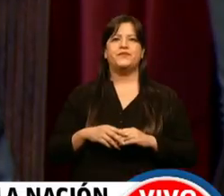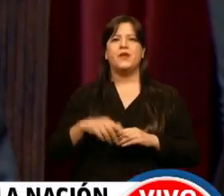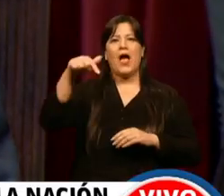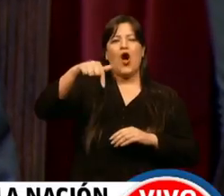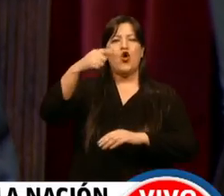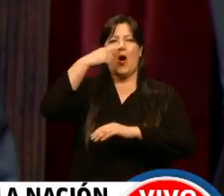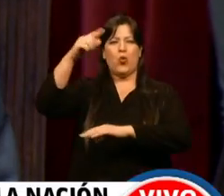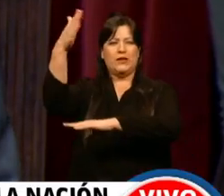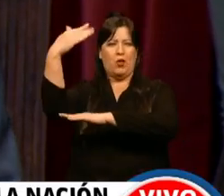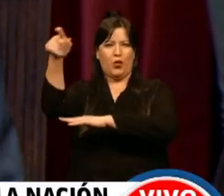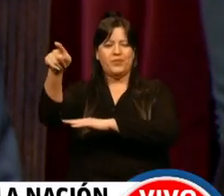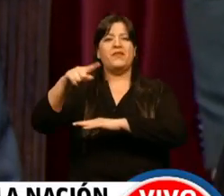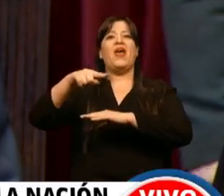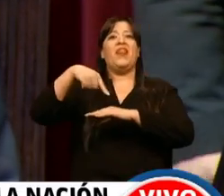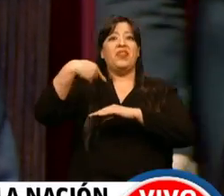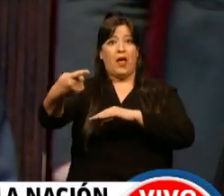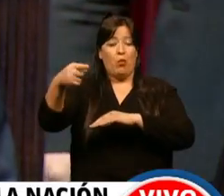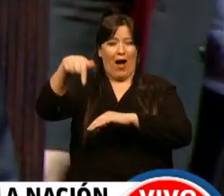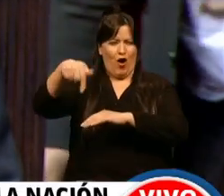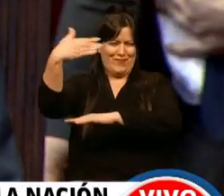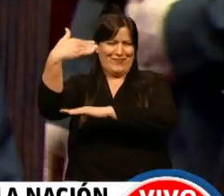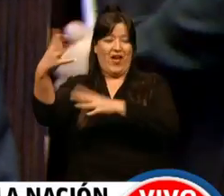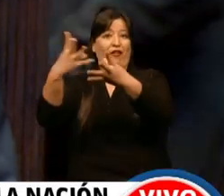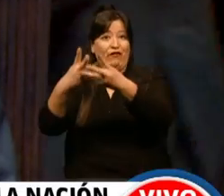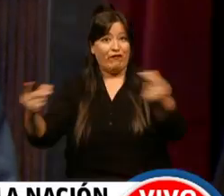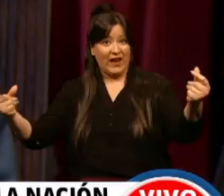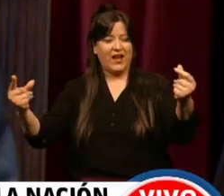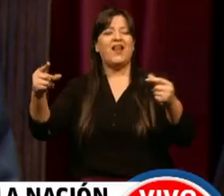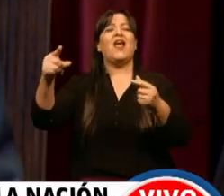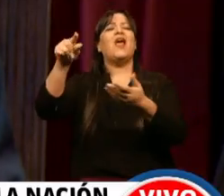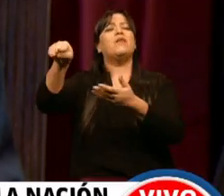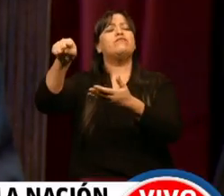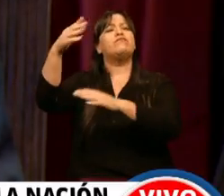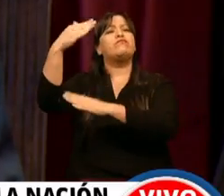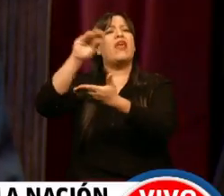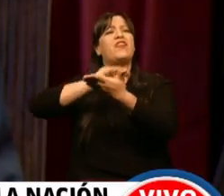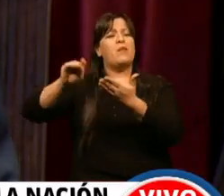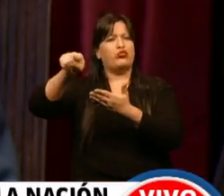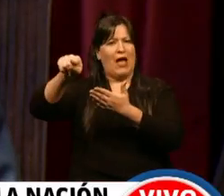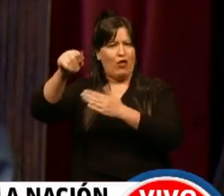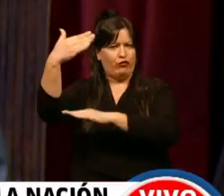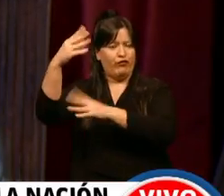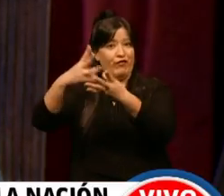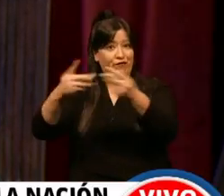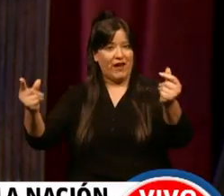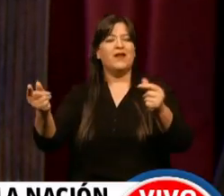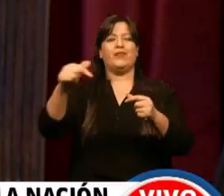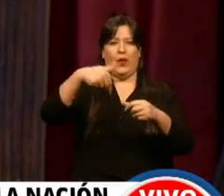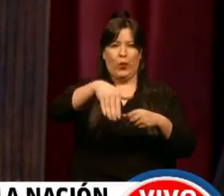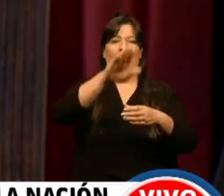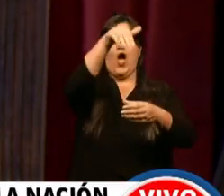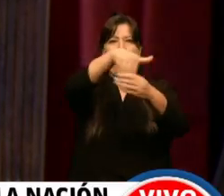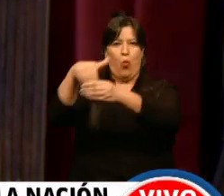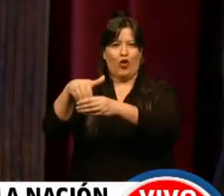posteriormente al discurso de cierre del diputado que va a ser uso de la palabra se va a proceder a votar